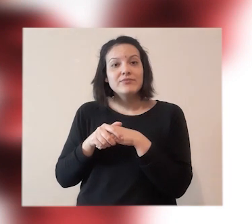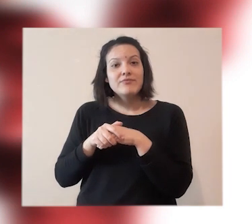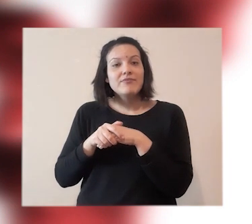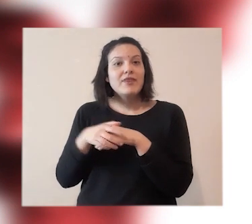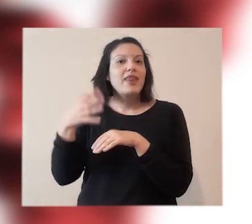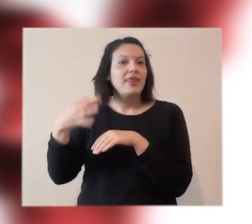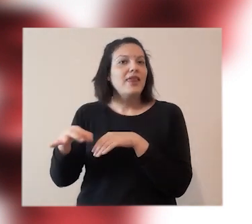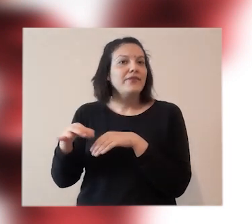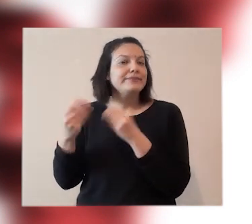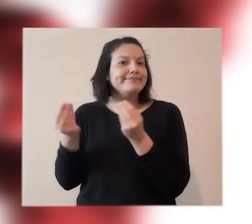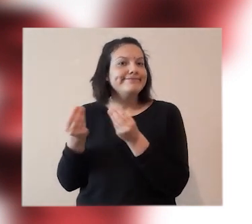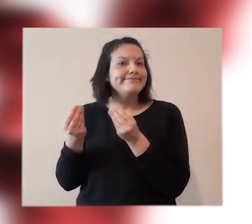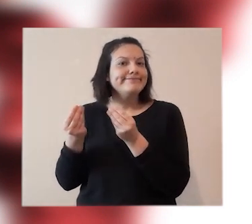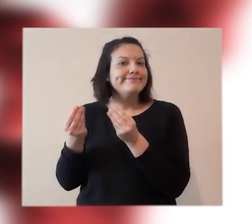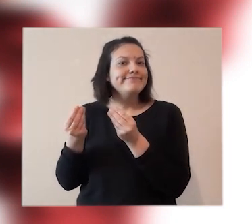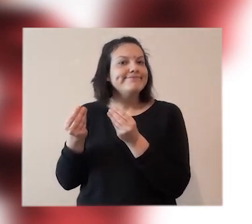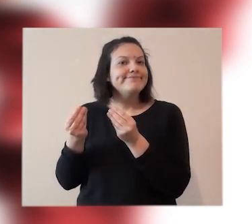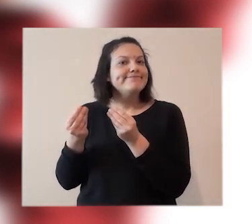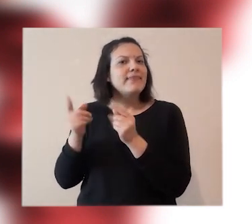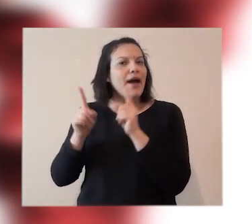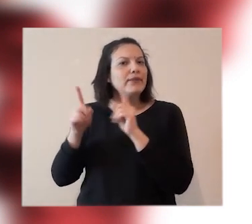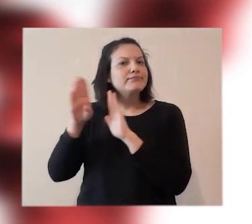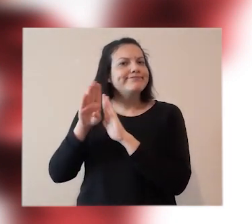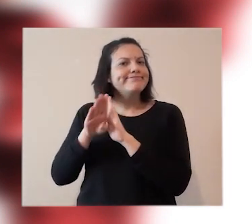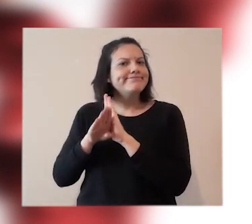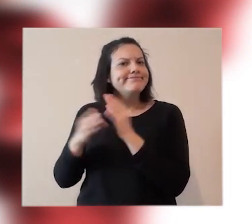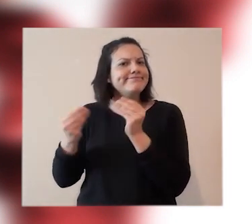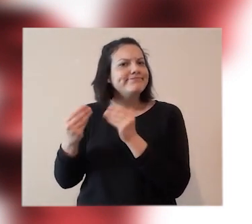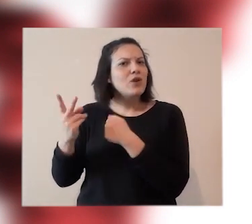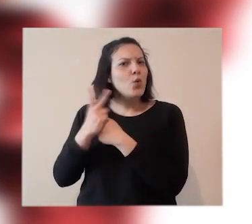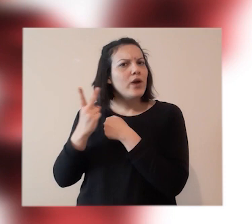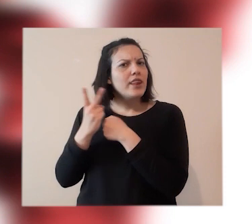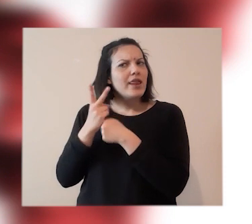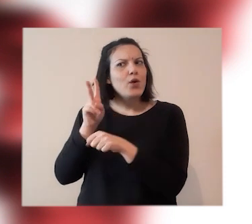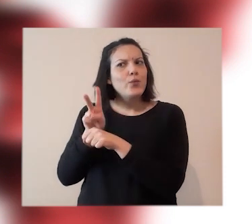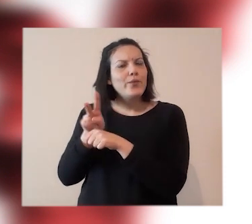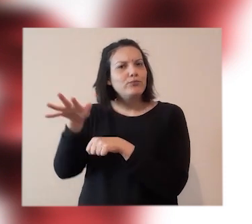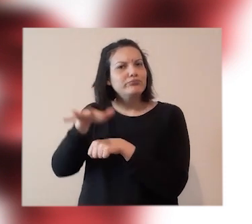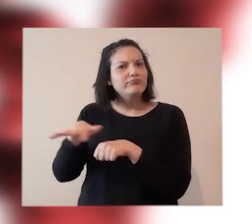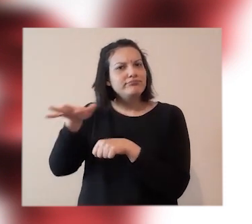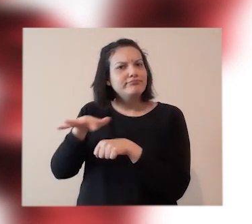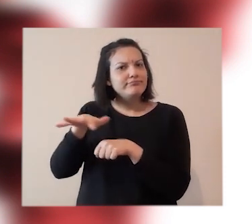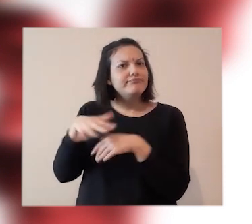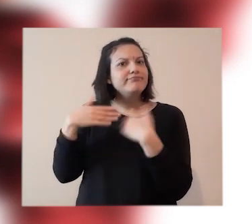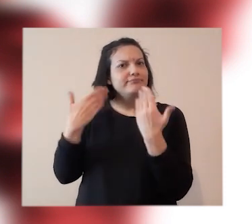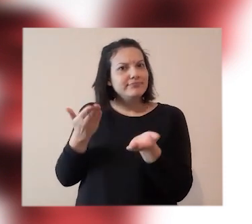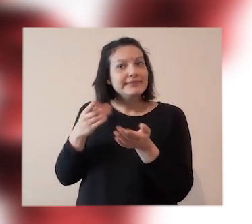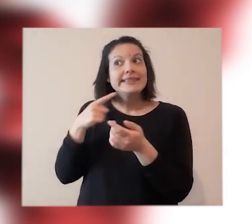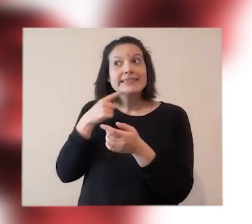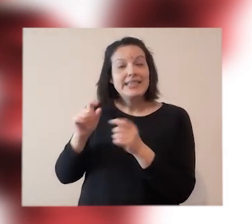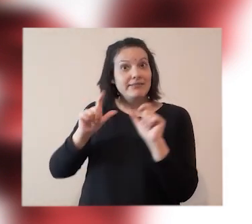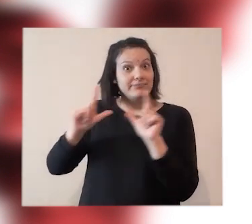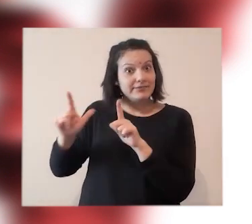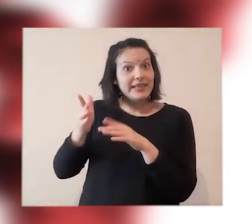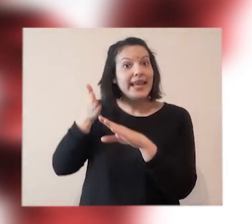también tenemos que implementar acciones que tienen que ver justamente con nuestro cuidado y con el cuidado del entorno, ¿sí? Entonces, como les dice ahí, al ingresar, hacer